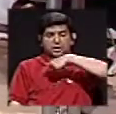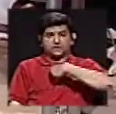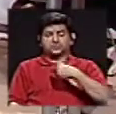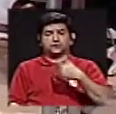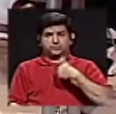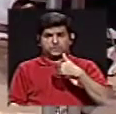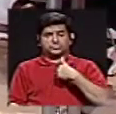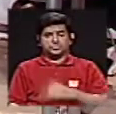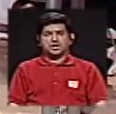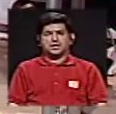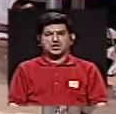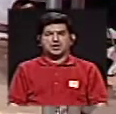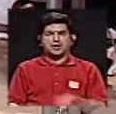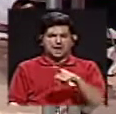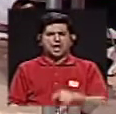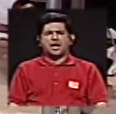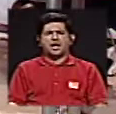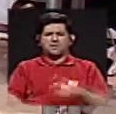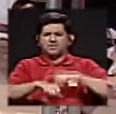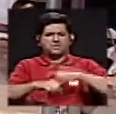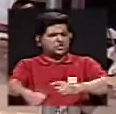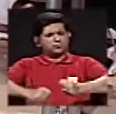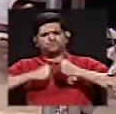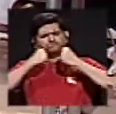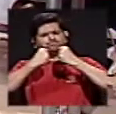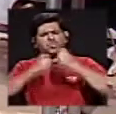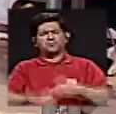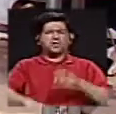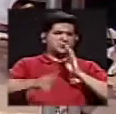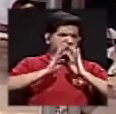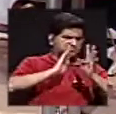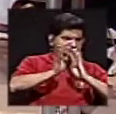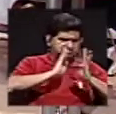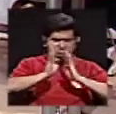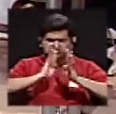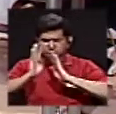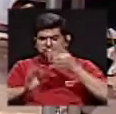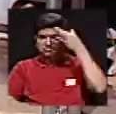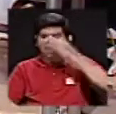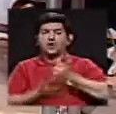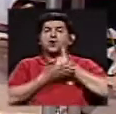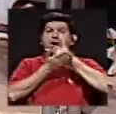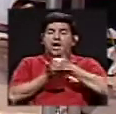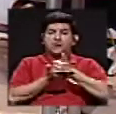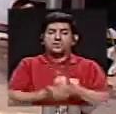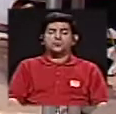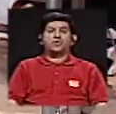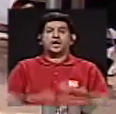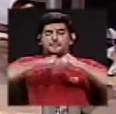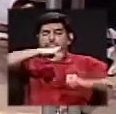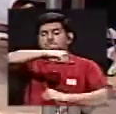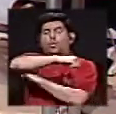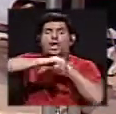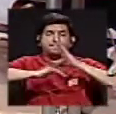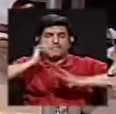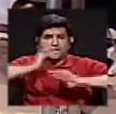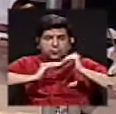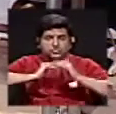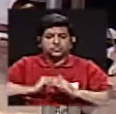unos días intensos de conversaciones que creo que ayudaron a construir puentes entre